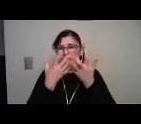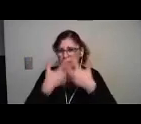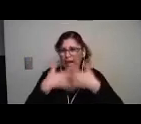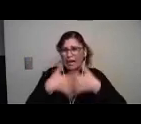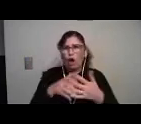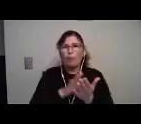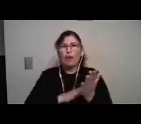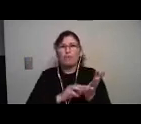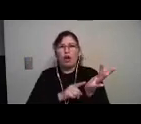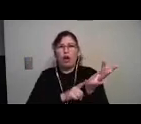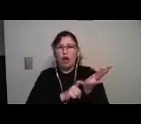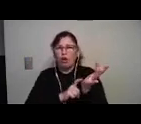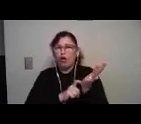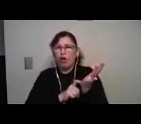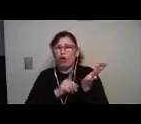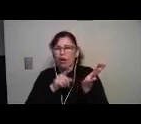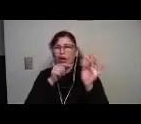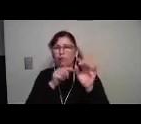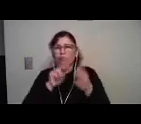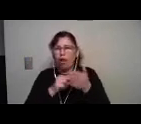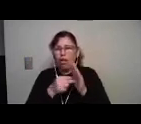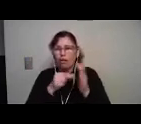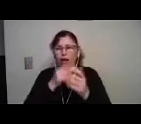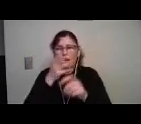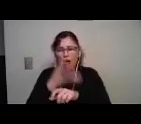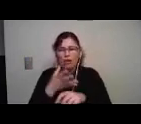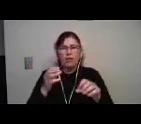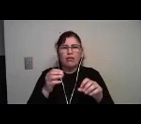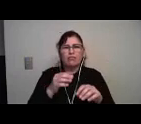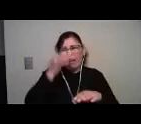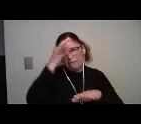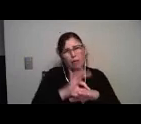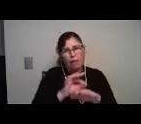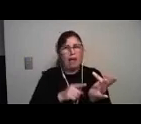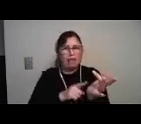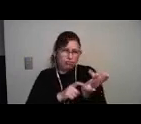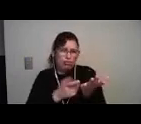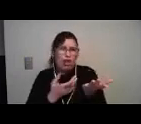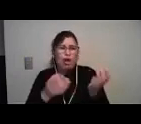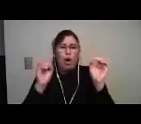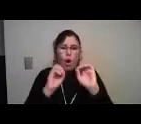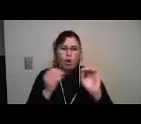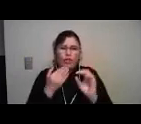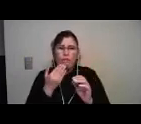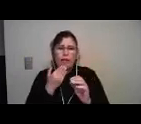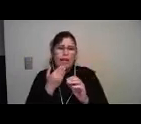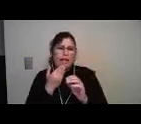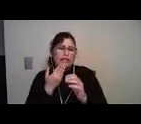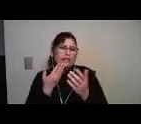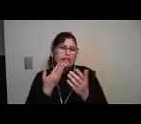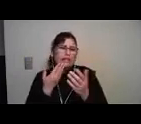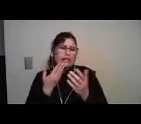mucho más recurrente en personas con patología diabética, rasgos hereditarios que aumentan la susceptibilidad para sufrir un daño